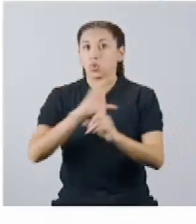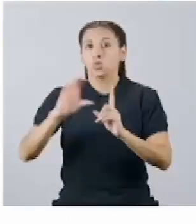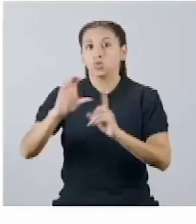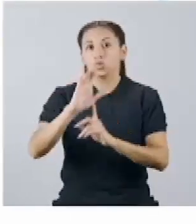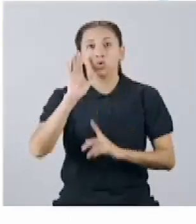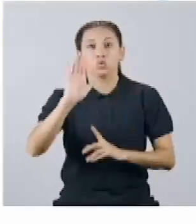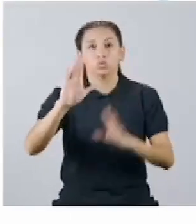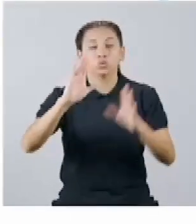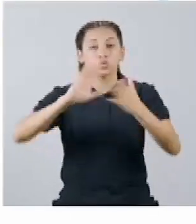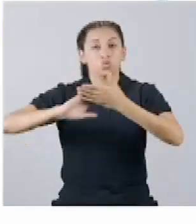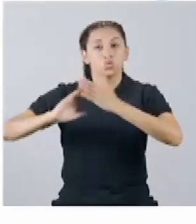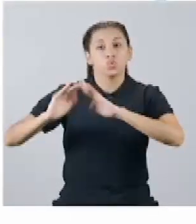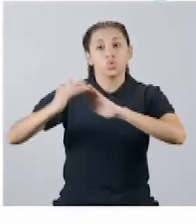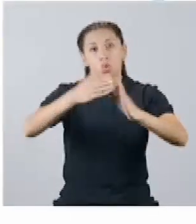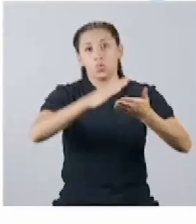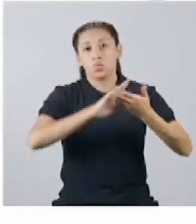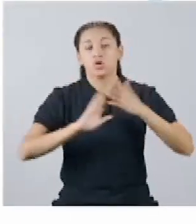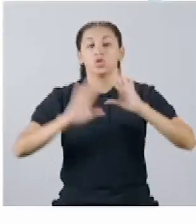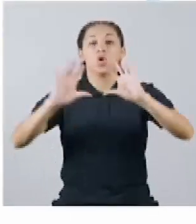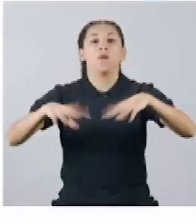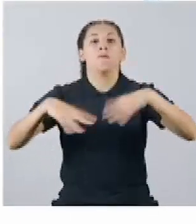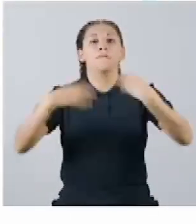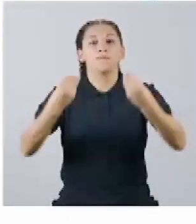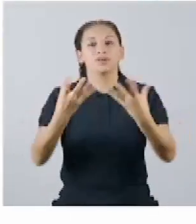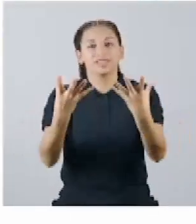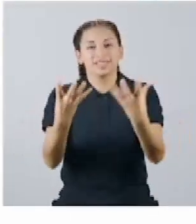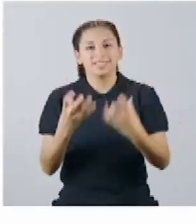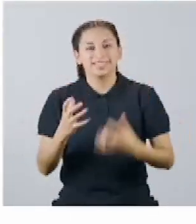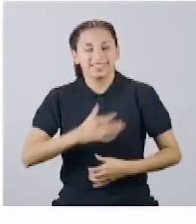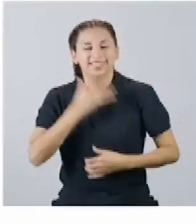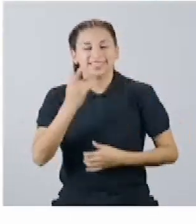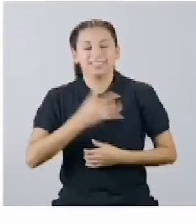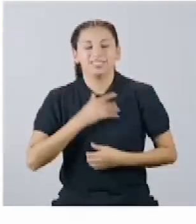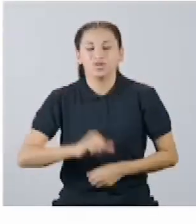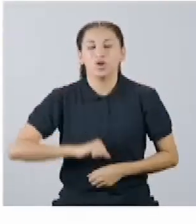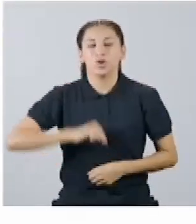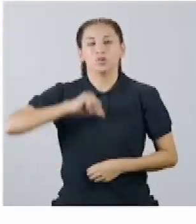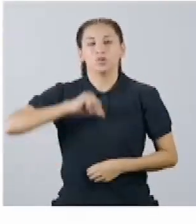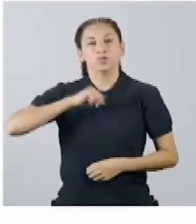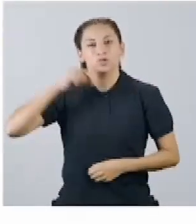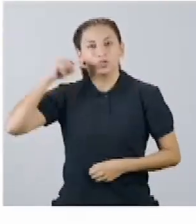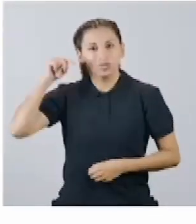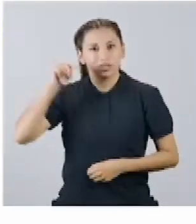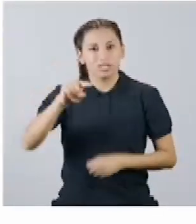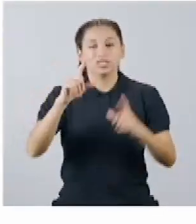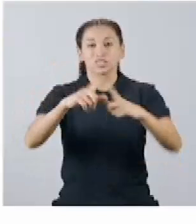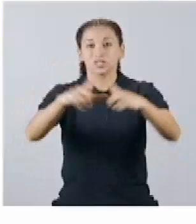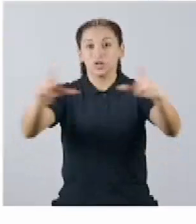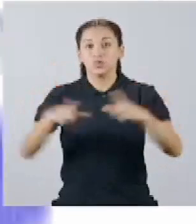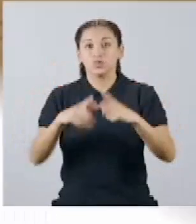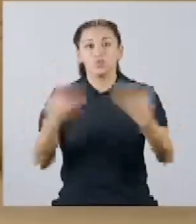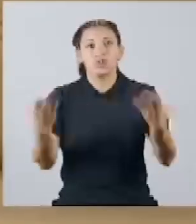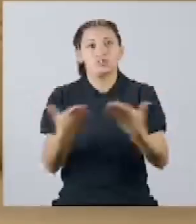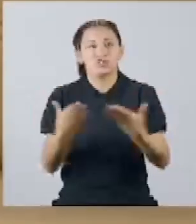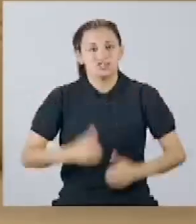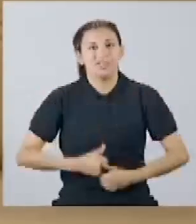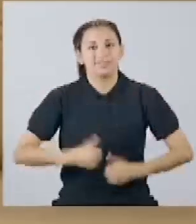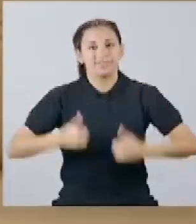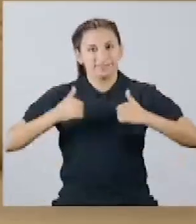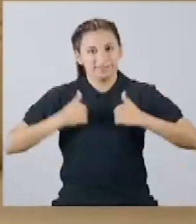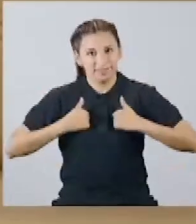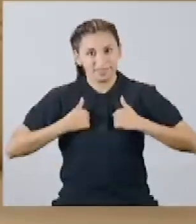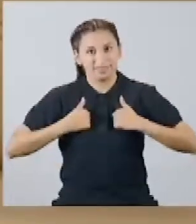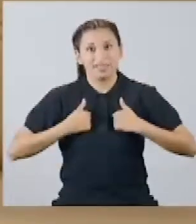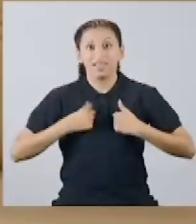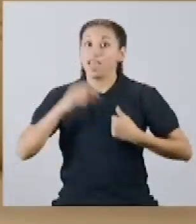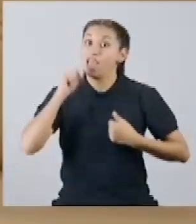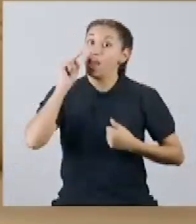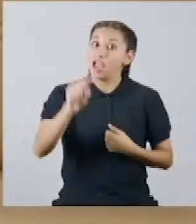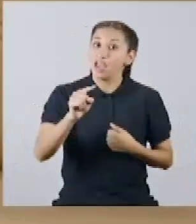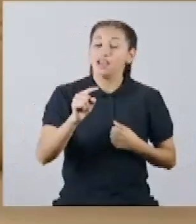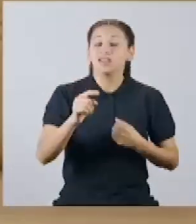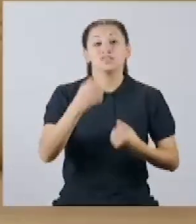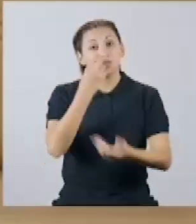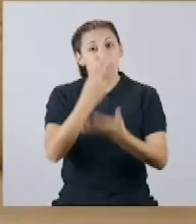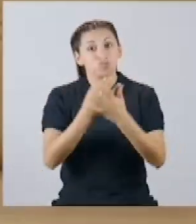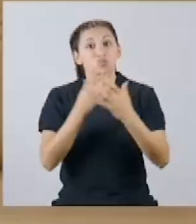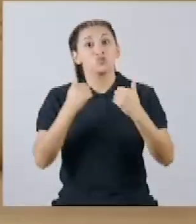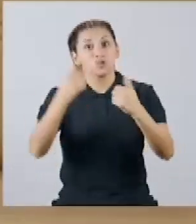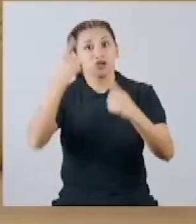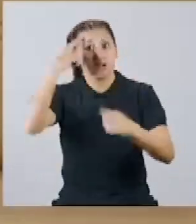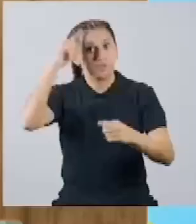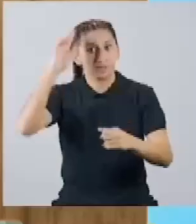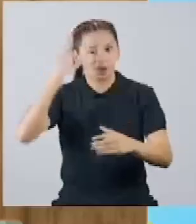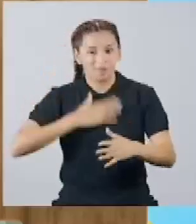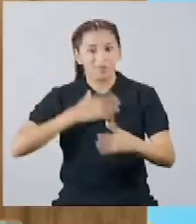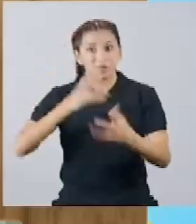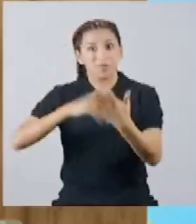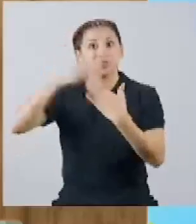su localidad porque quieren sentirse orgullosos del lugar donde viven. Esa estructura es muy útil para mi